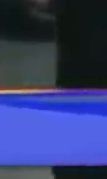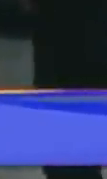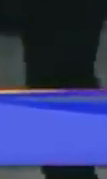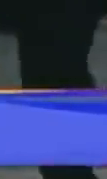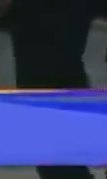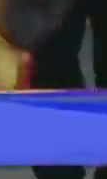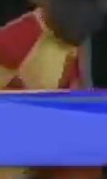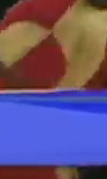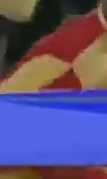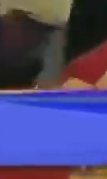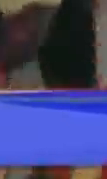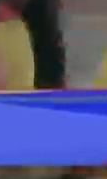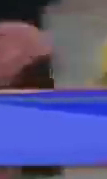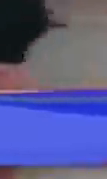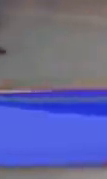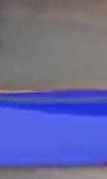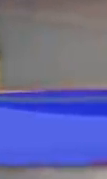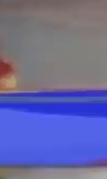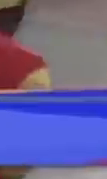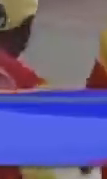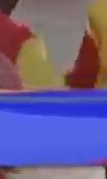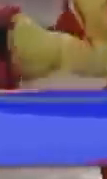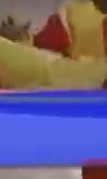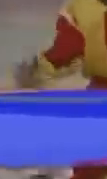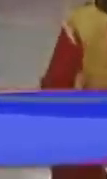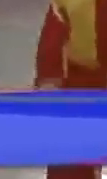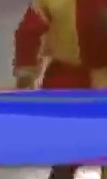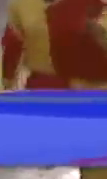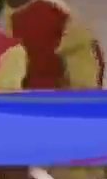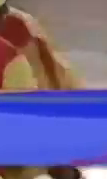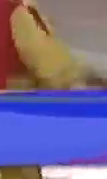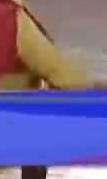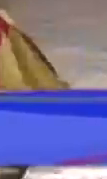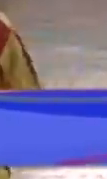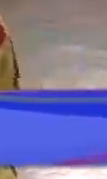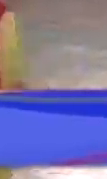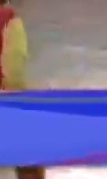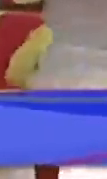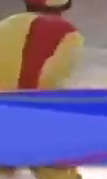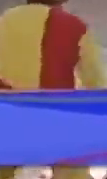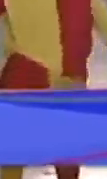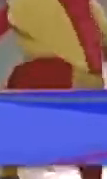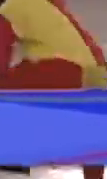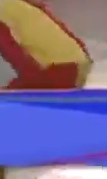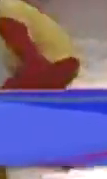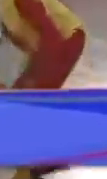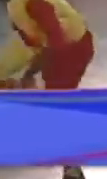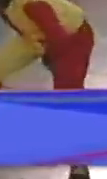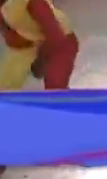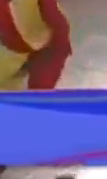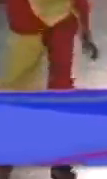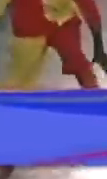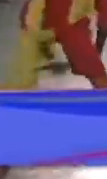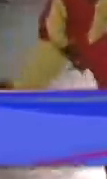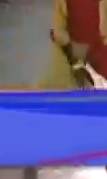Bailen, bailen, si tu suizo, la gente lo quiere ver. Bailen, bailen.